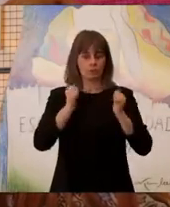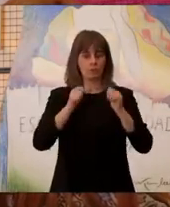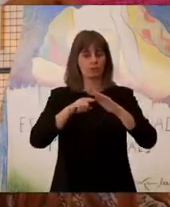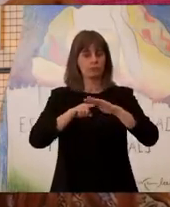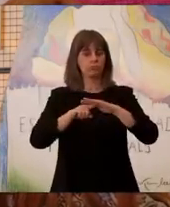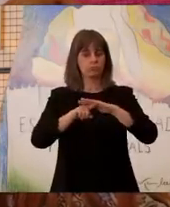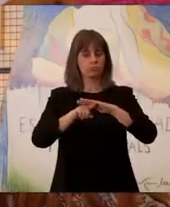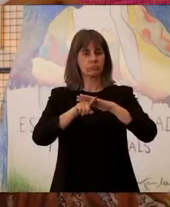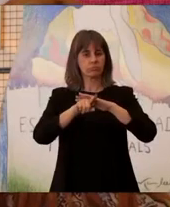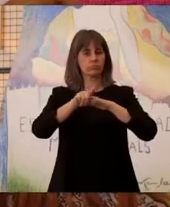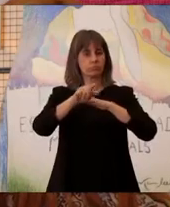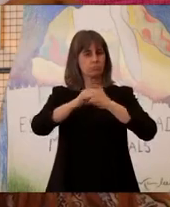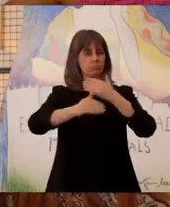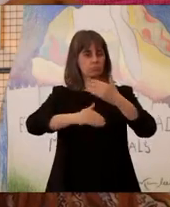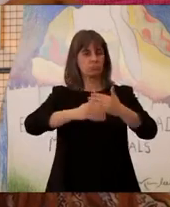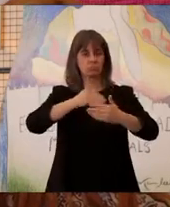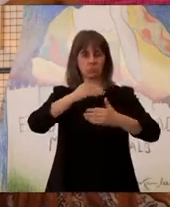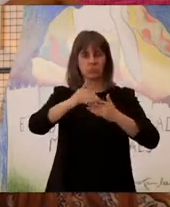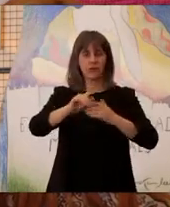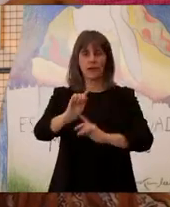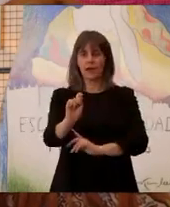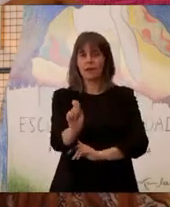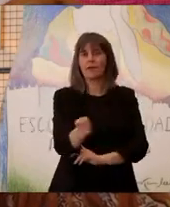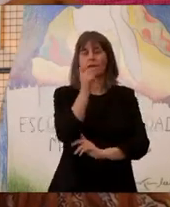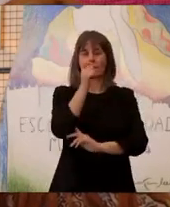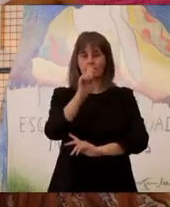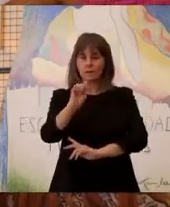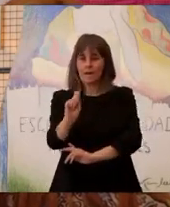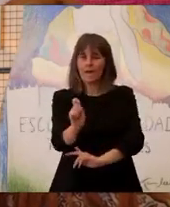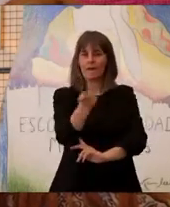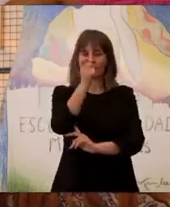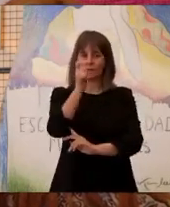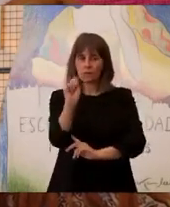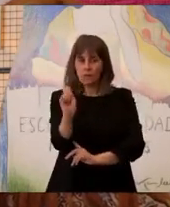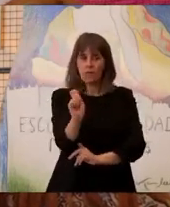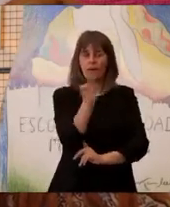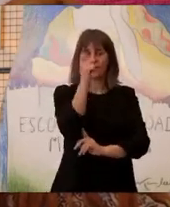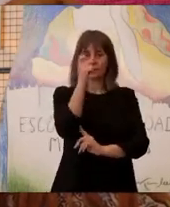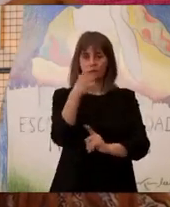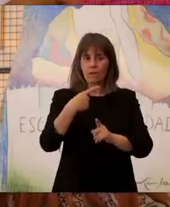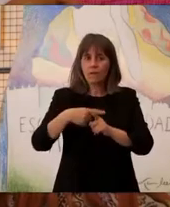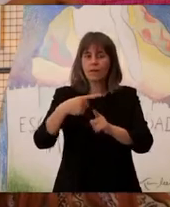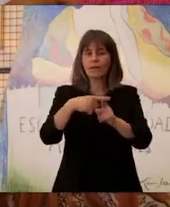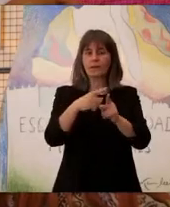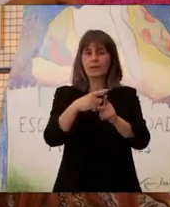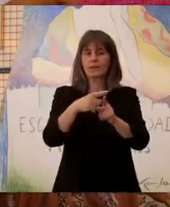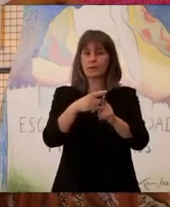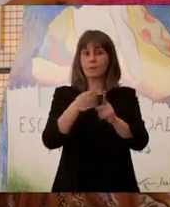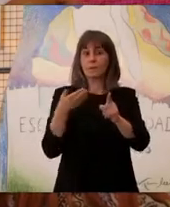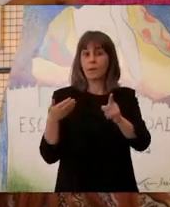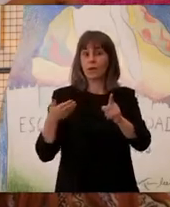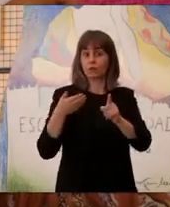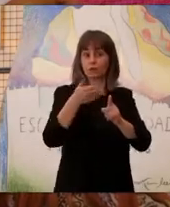va y va logrando va triunfando en cosas va consiguiendo cosas el programa que se abre